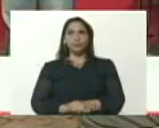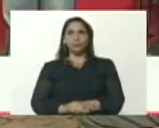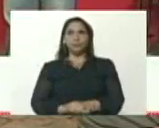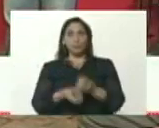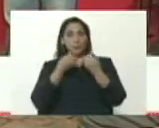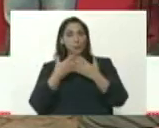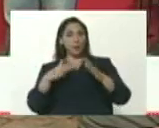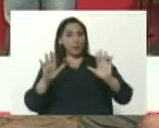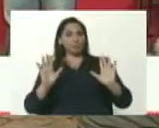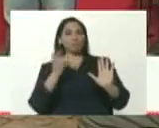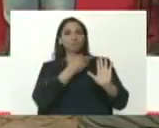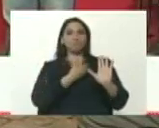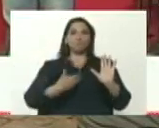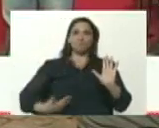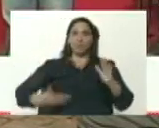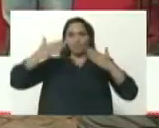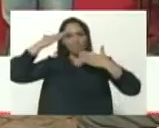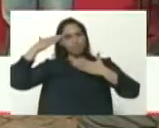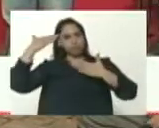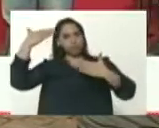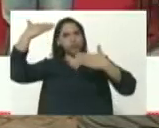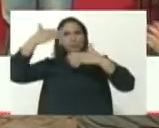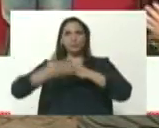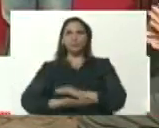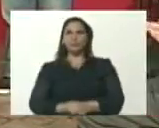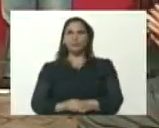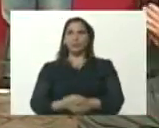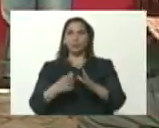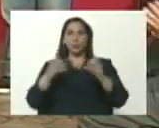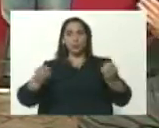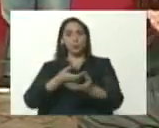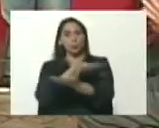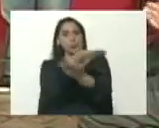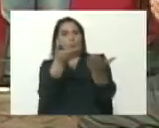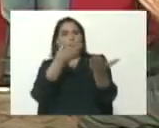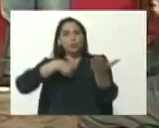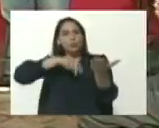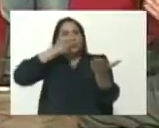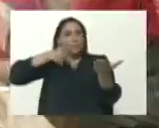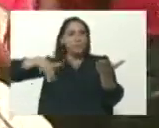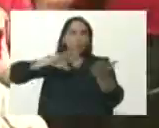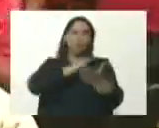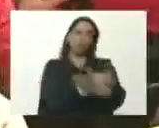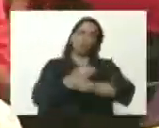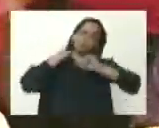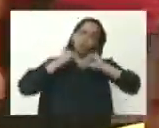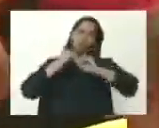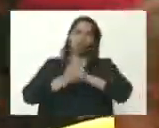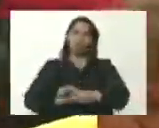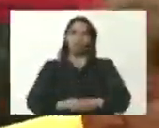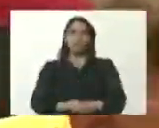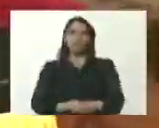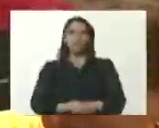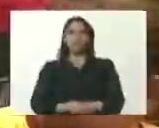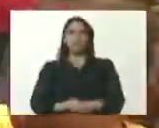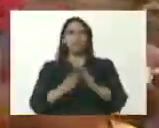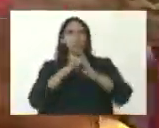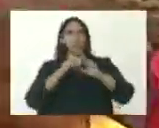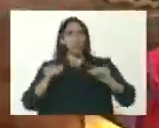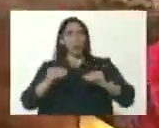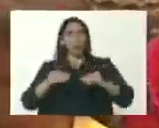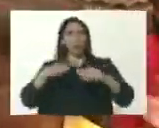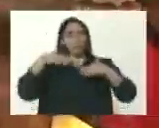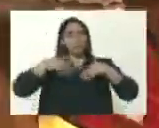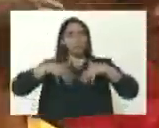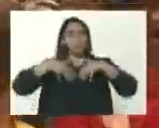Bueno, presidente, saludar a todo nuestro pueblo valiente, a toda la